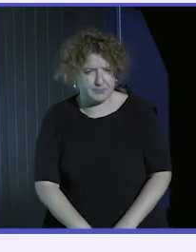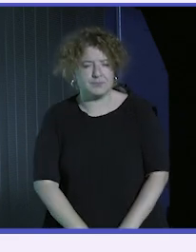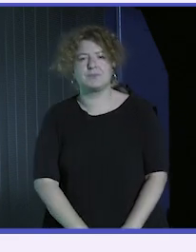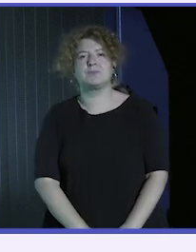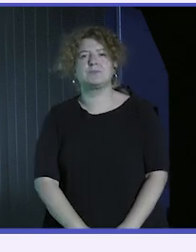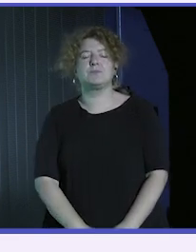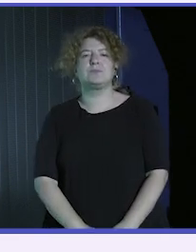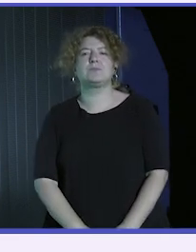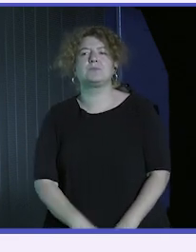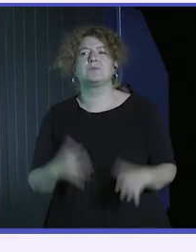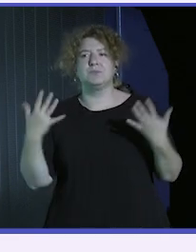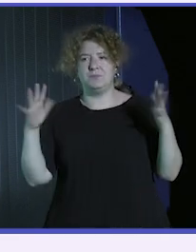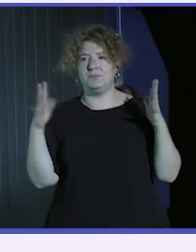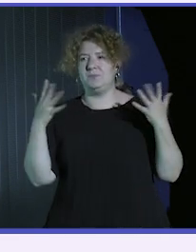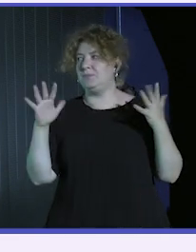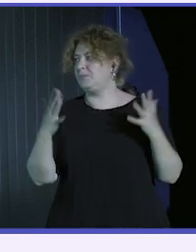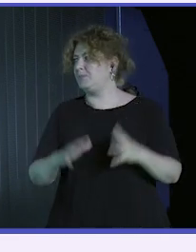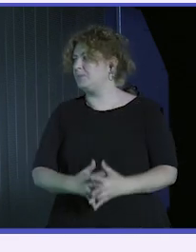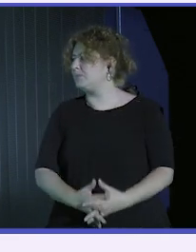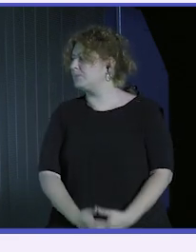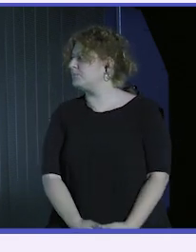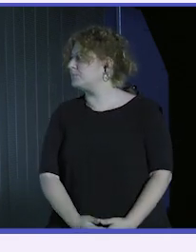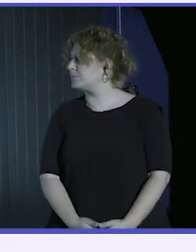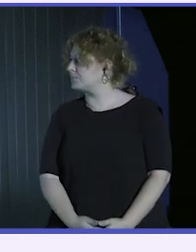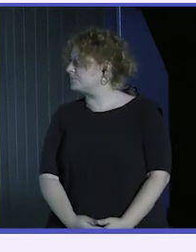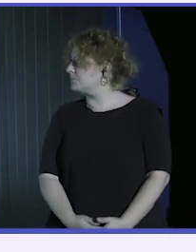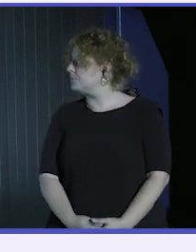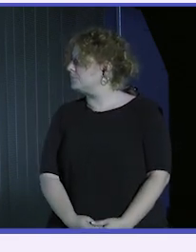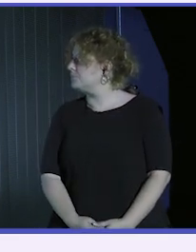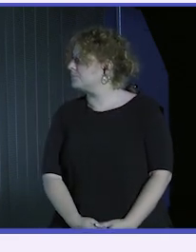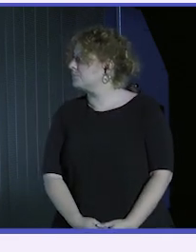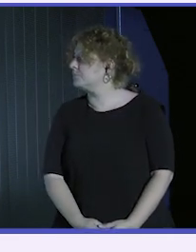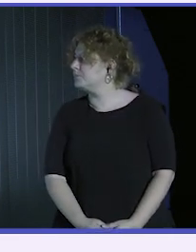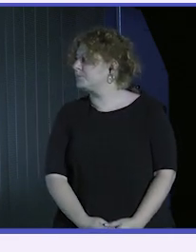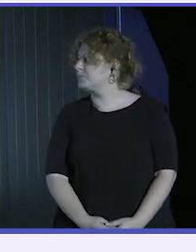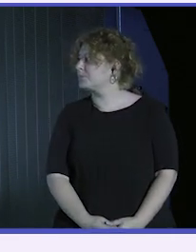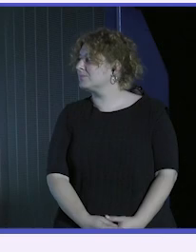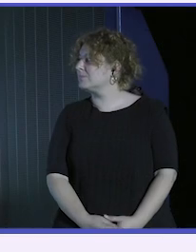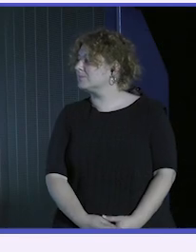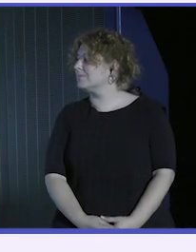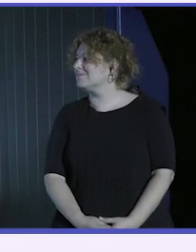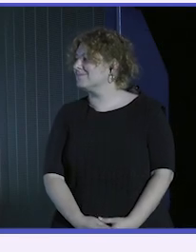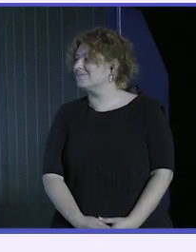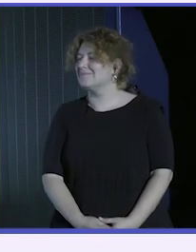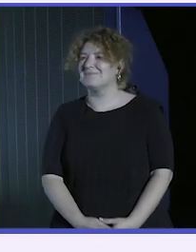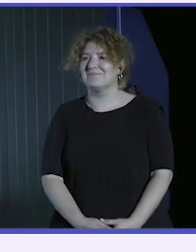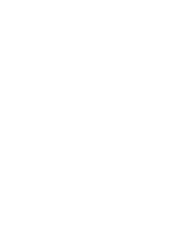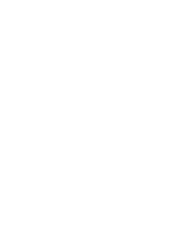Gracias. Muy bien. Vamos.